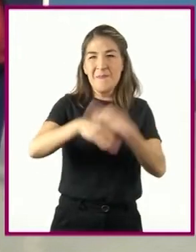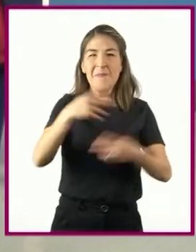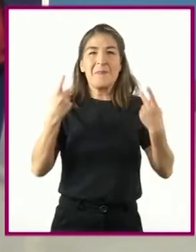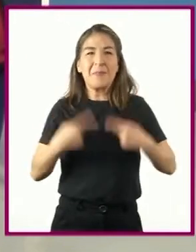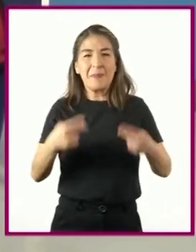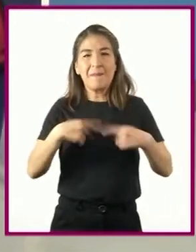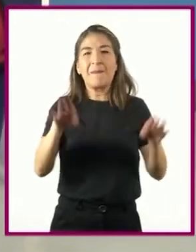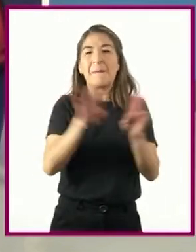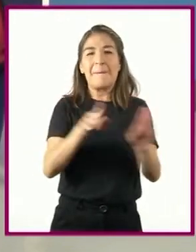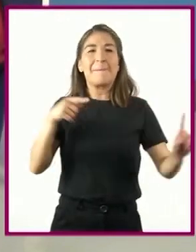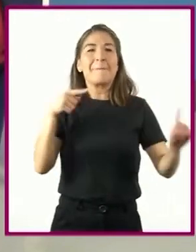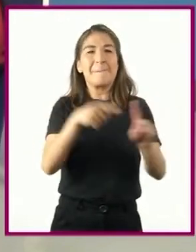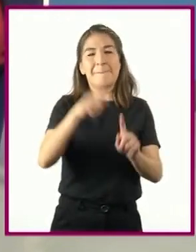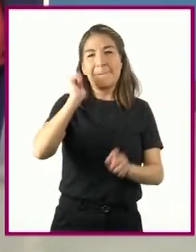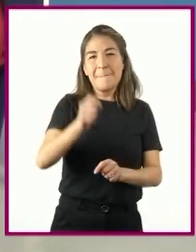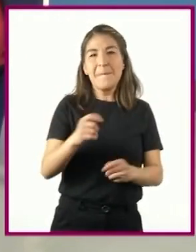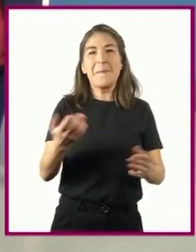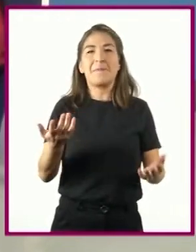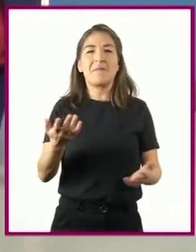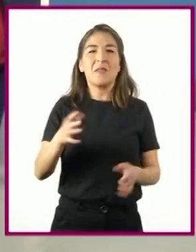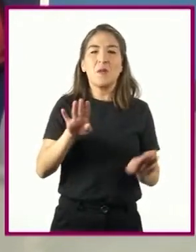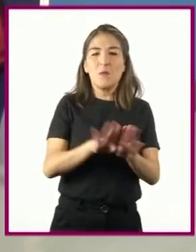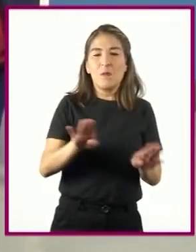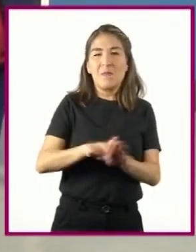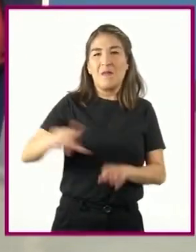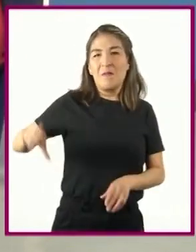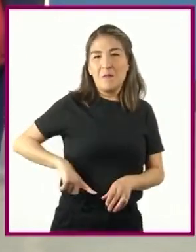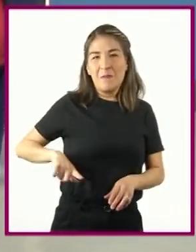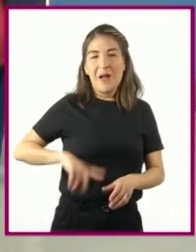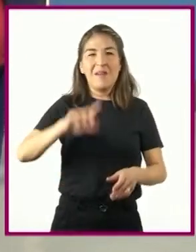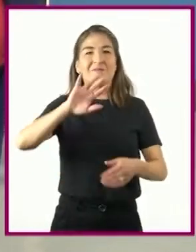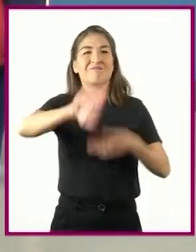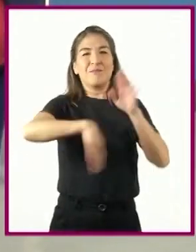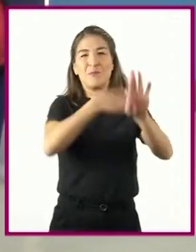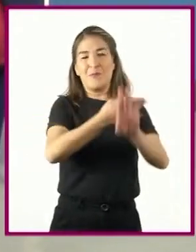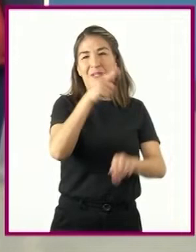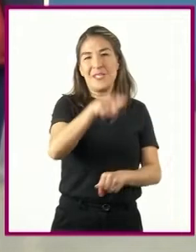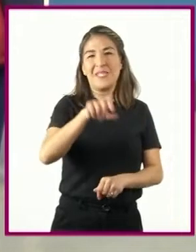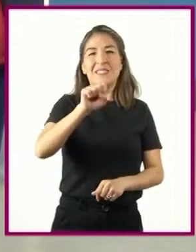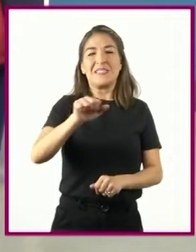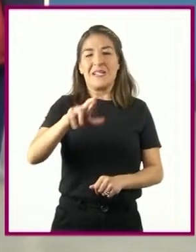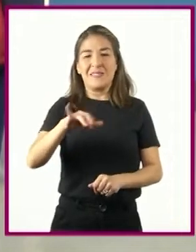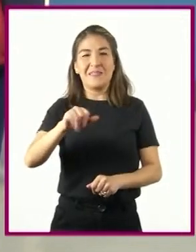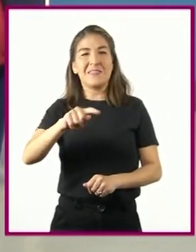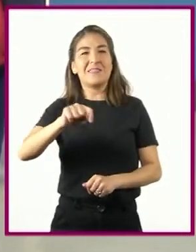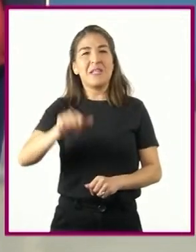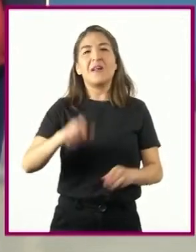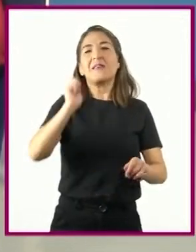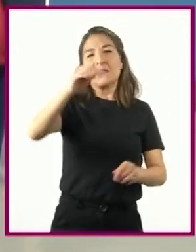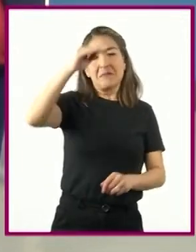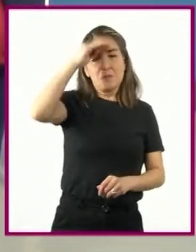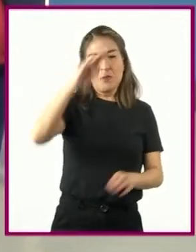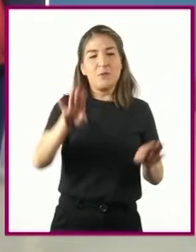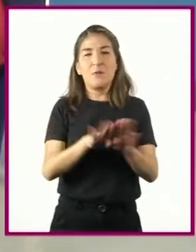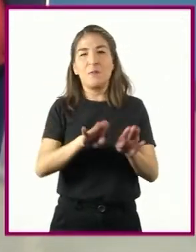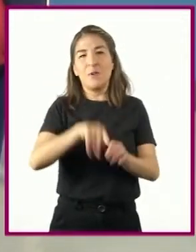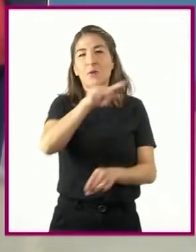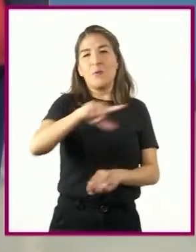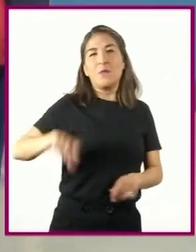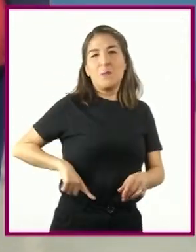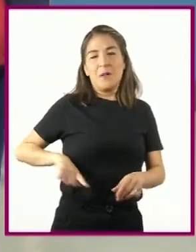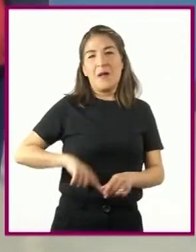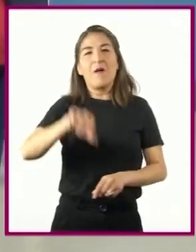lucha de sectores y de partidos en contra del régimen zarista endureció la represión del gobierno hacia